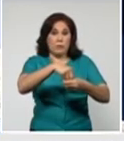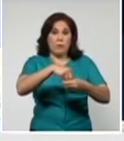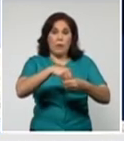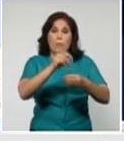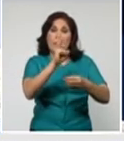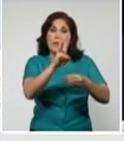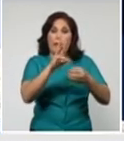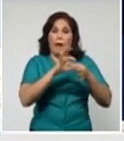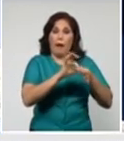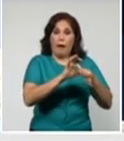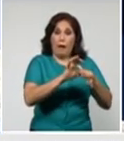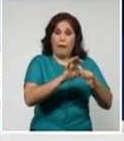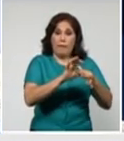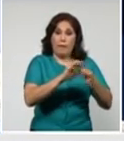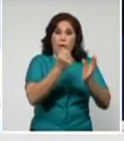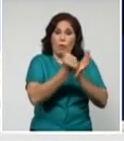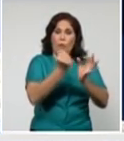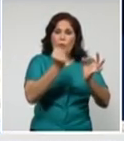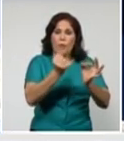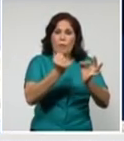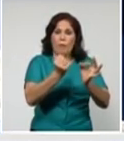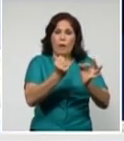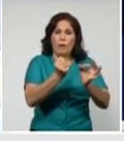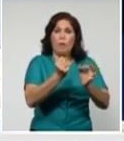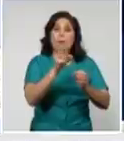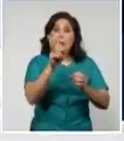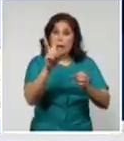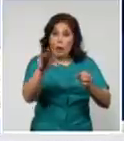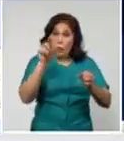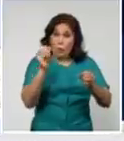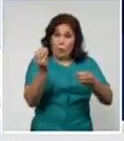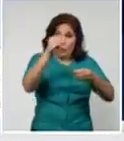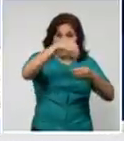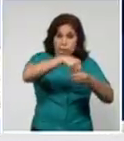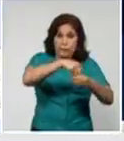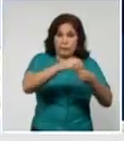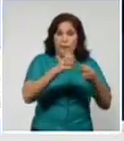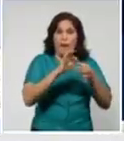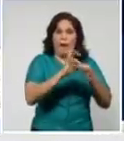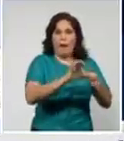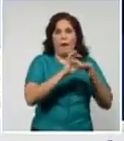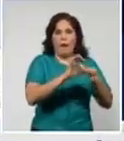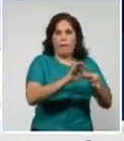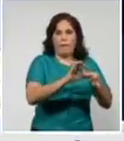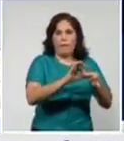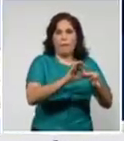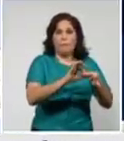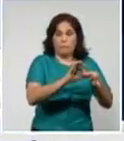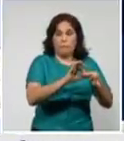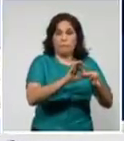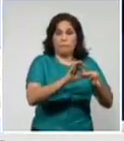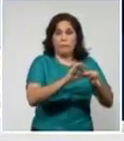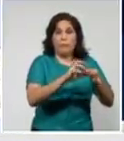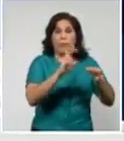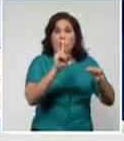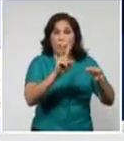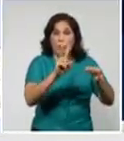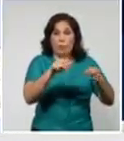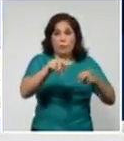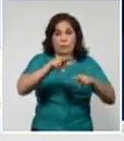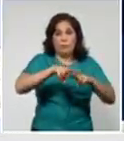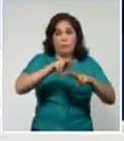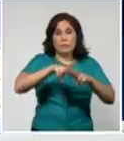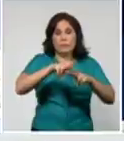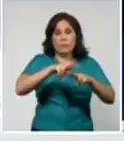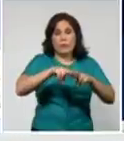graves confirmados, o sea, 3 nuevos pacientes a la condición de grave, 2 de aquí de La Habana